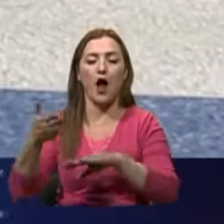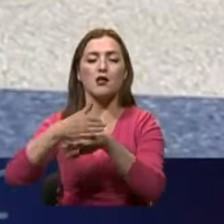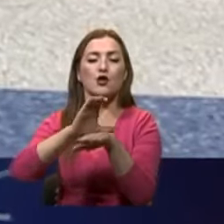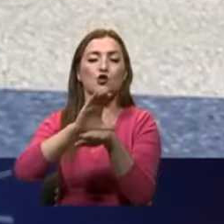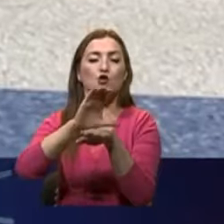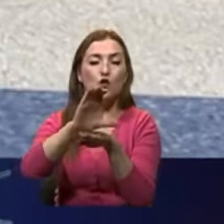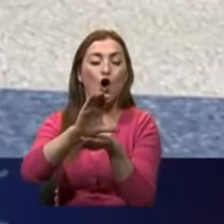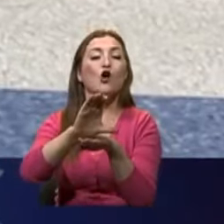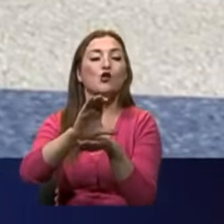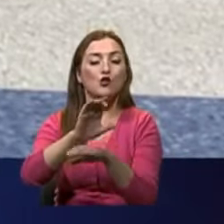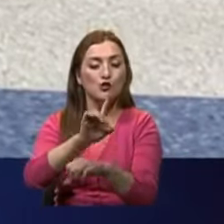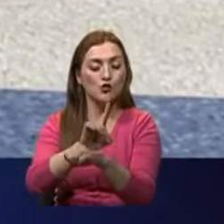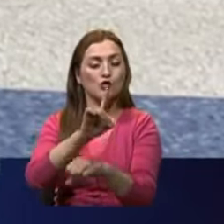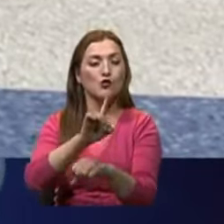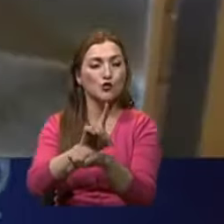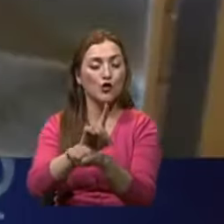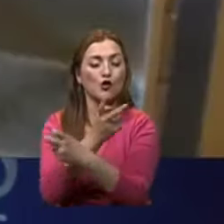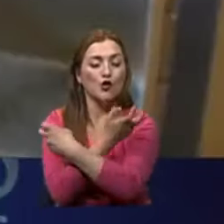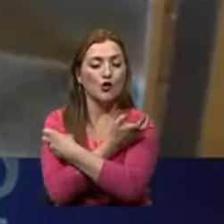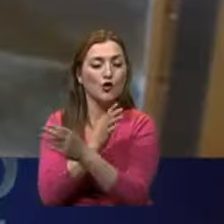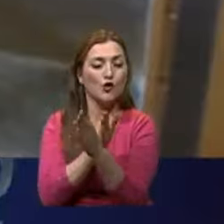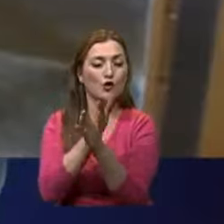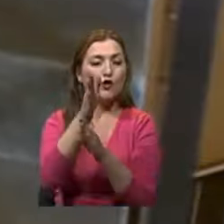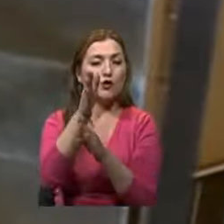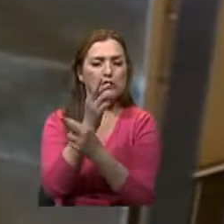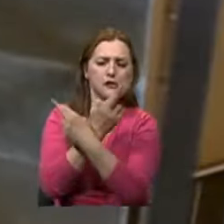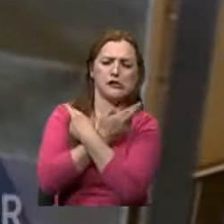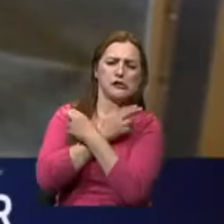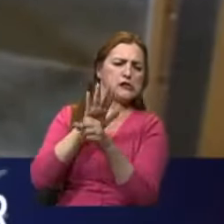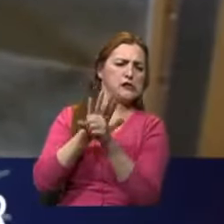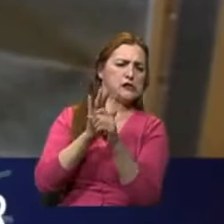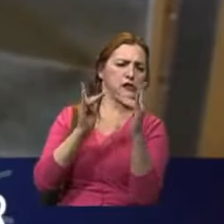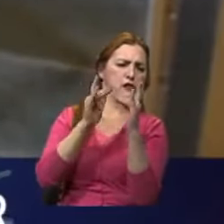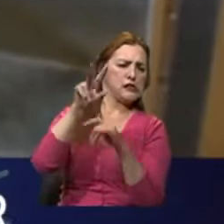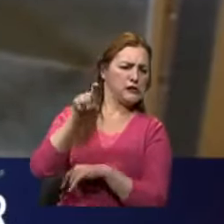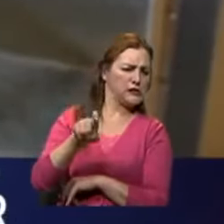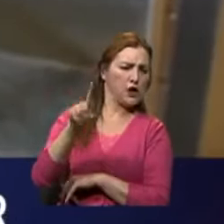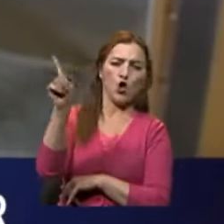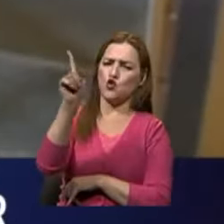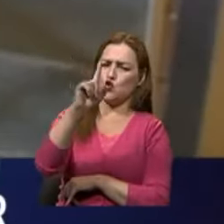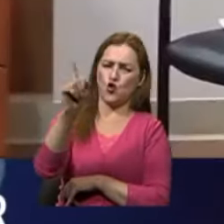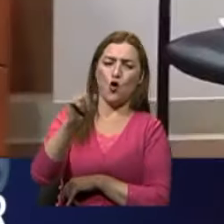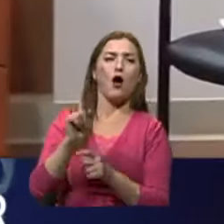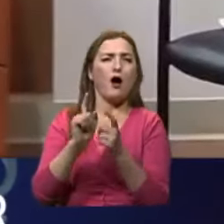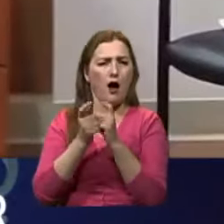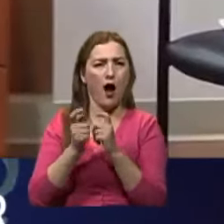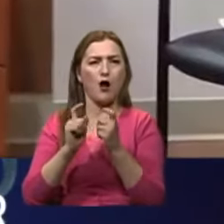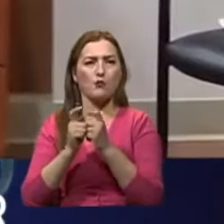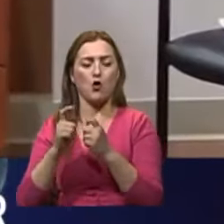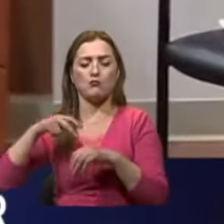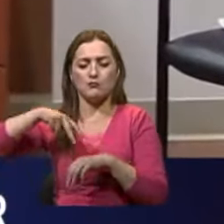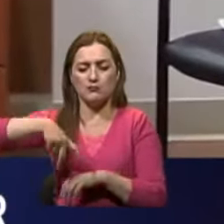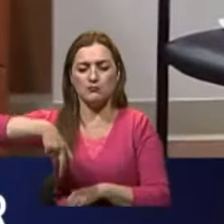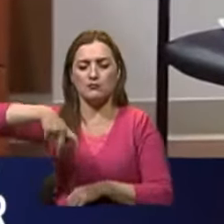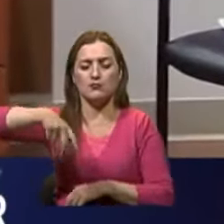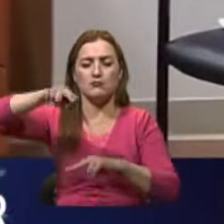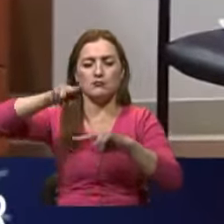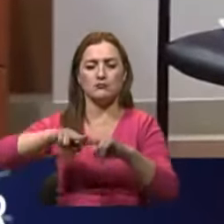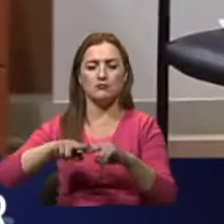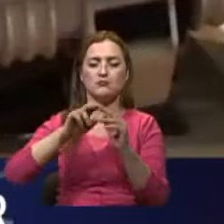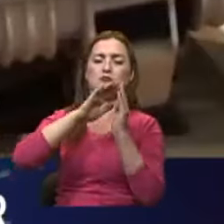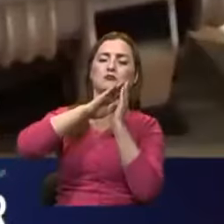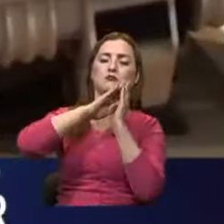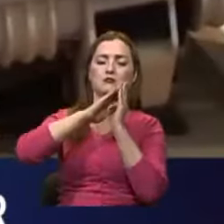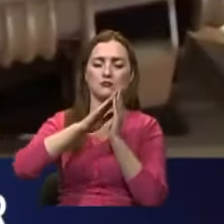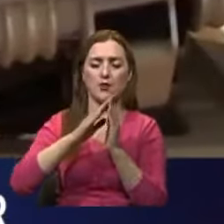y kinesiólogo. No es necesario realizar reposo absoluto en cama. Cambia de posición varias veces al día, como caminar, sentarse, acostarse